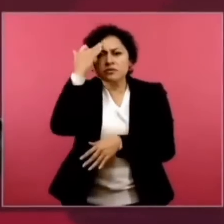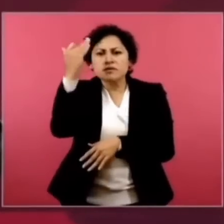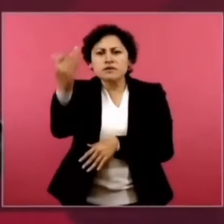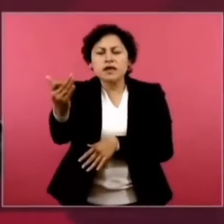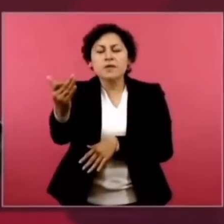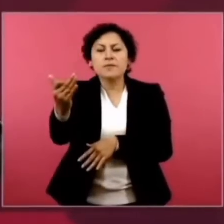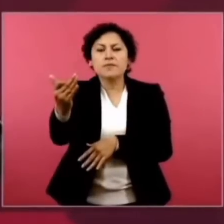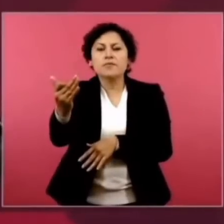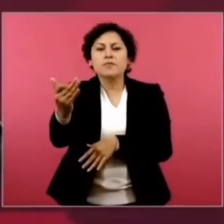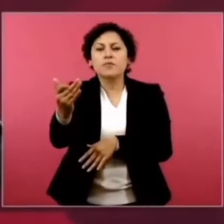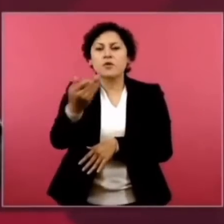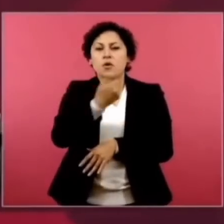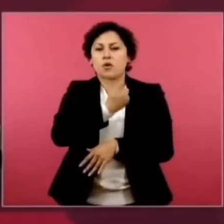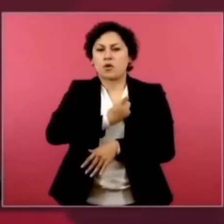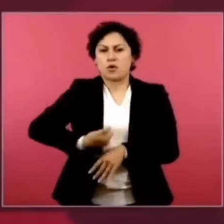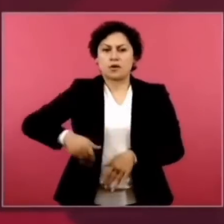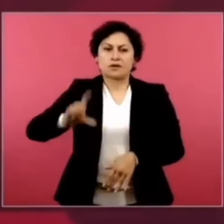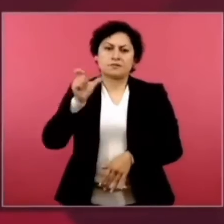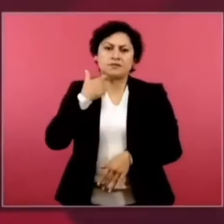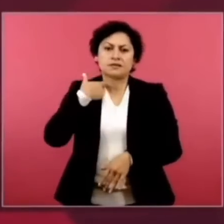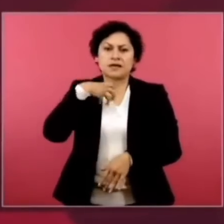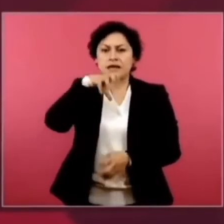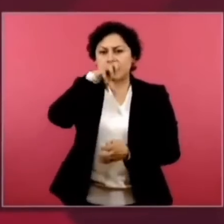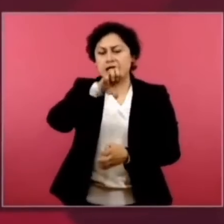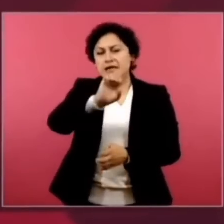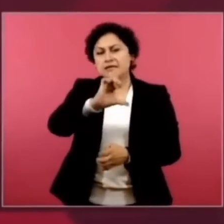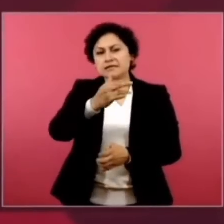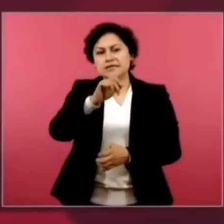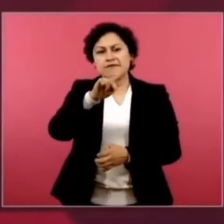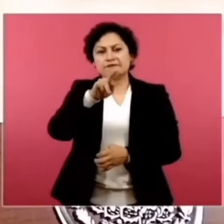de Echeverría a Excelsior,